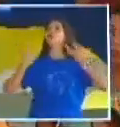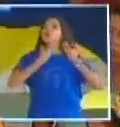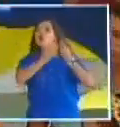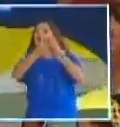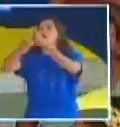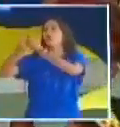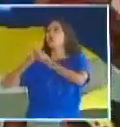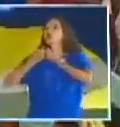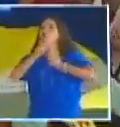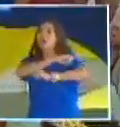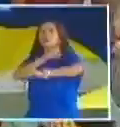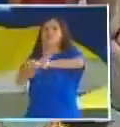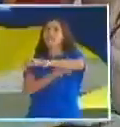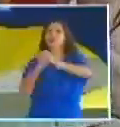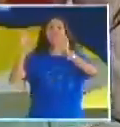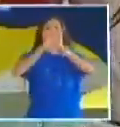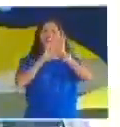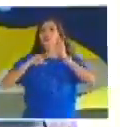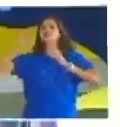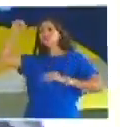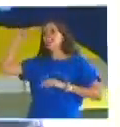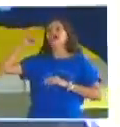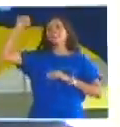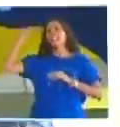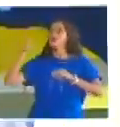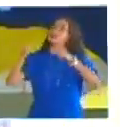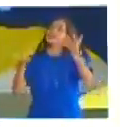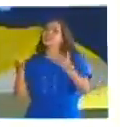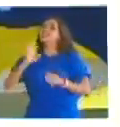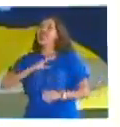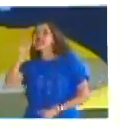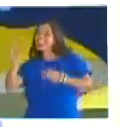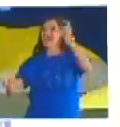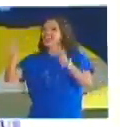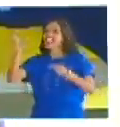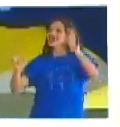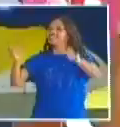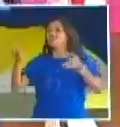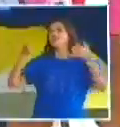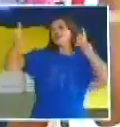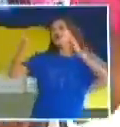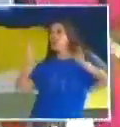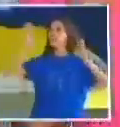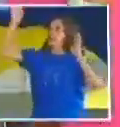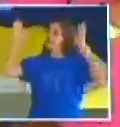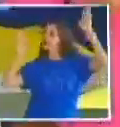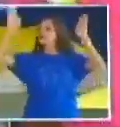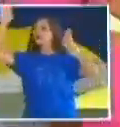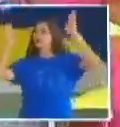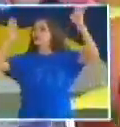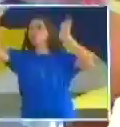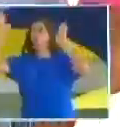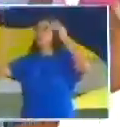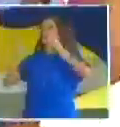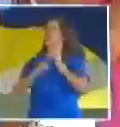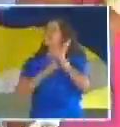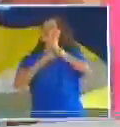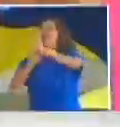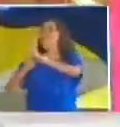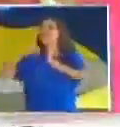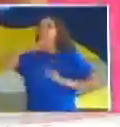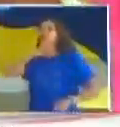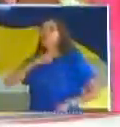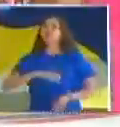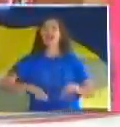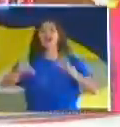el artículo 81 de la Carta Magna, toda persona con discapacidad o necesidades especiales tiene derecho